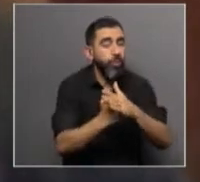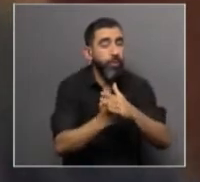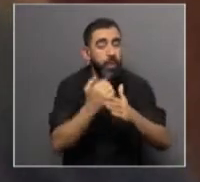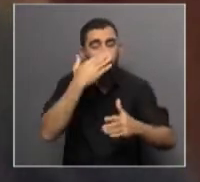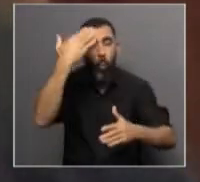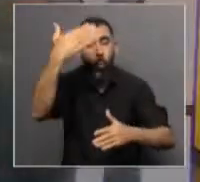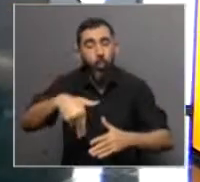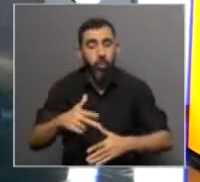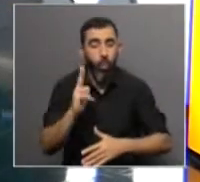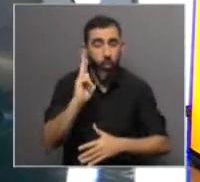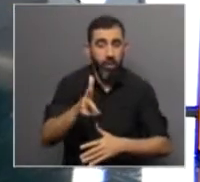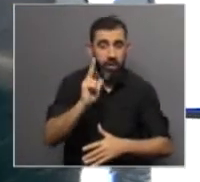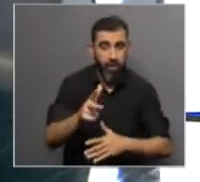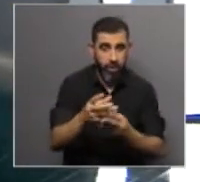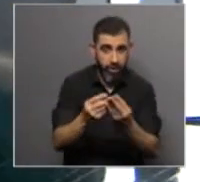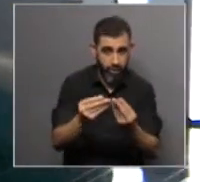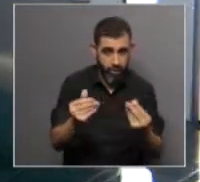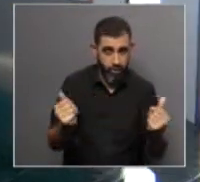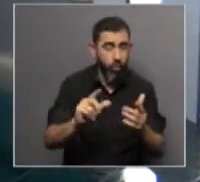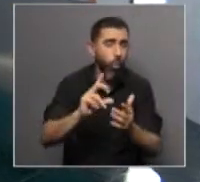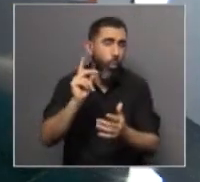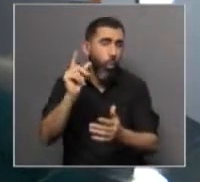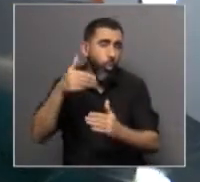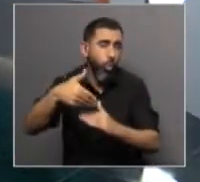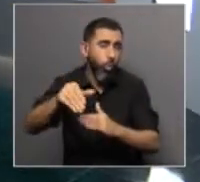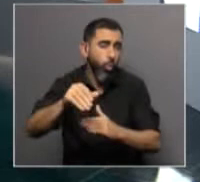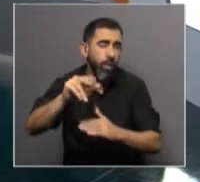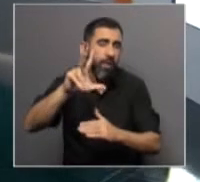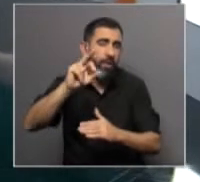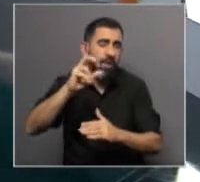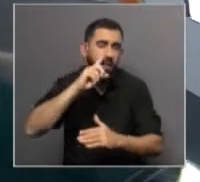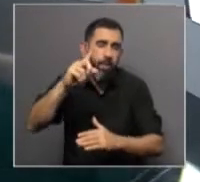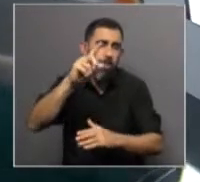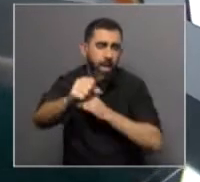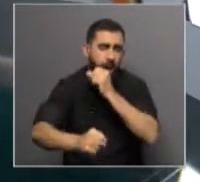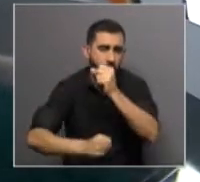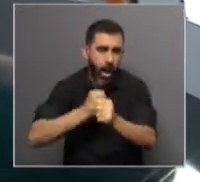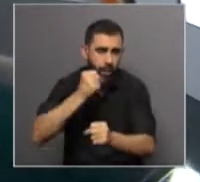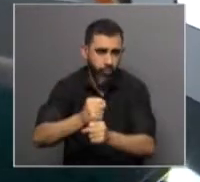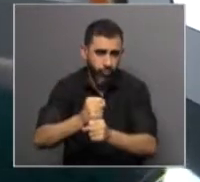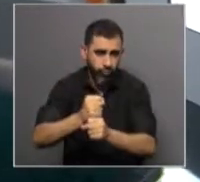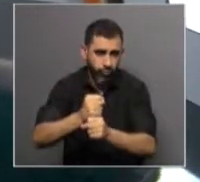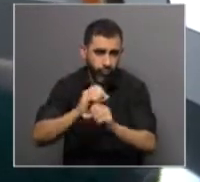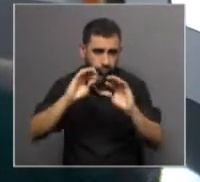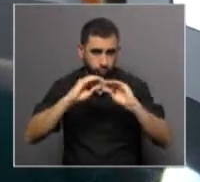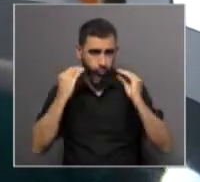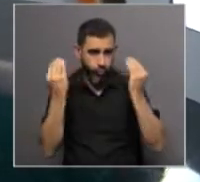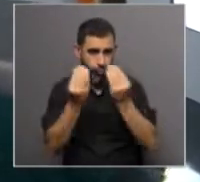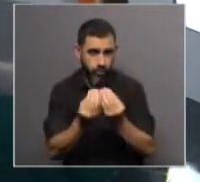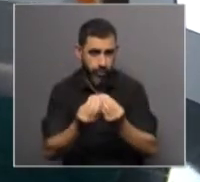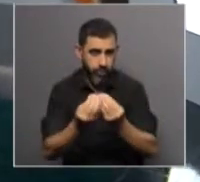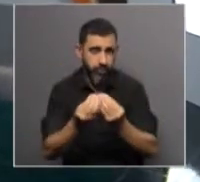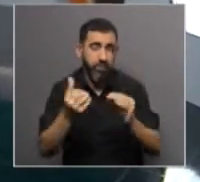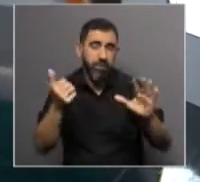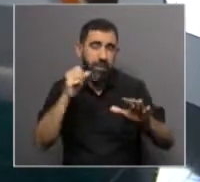última glaciación, con una duración de aproximadamente 30.000 años entre